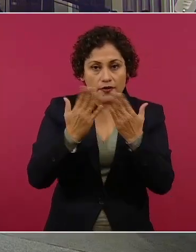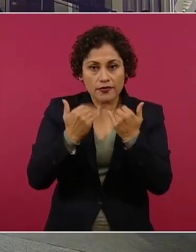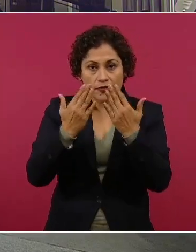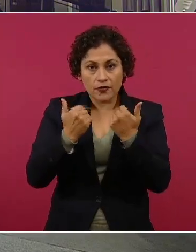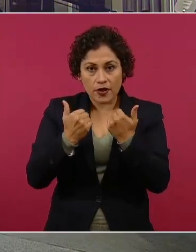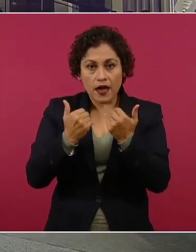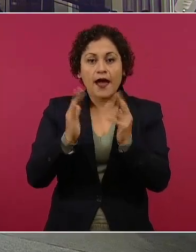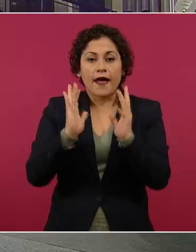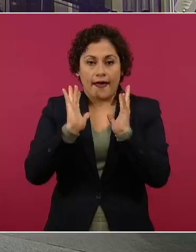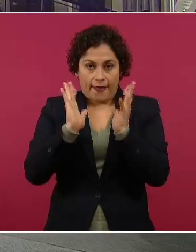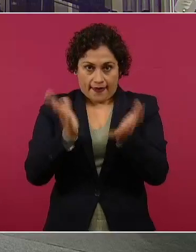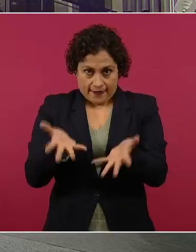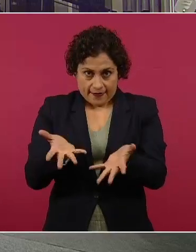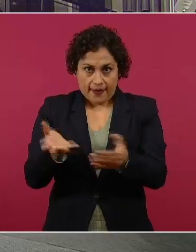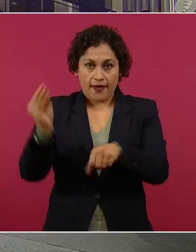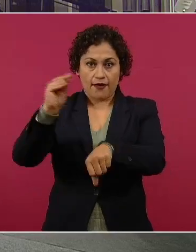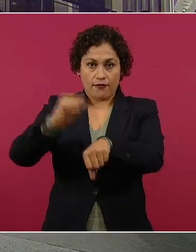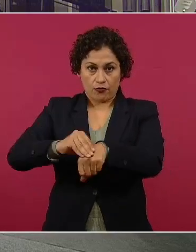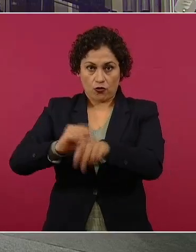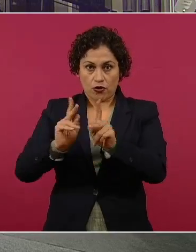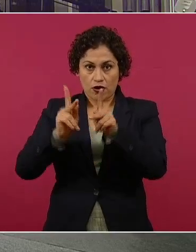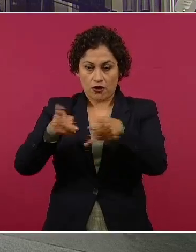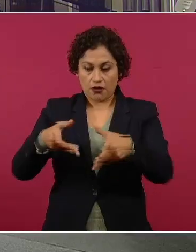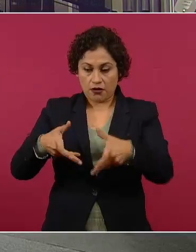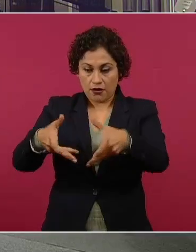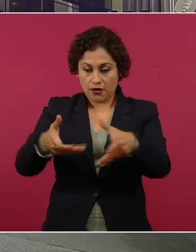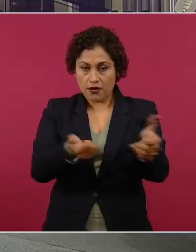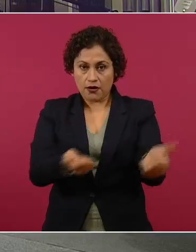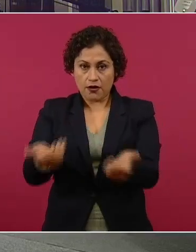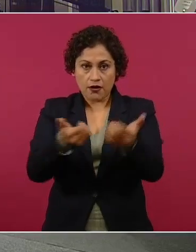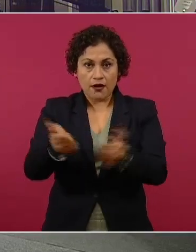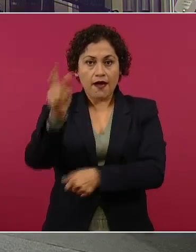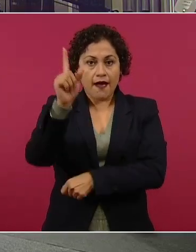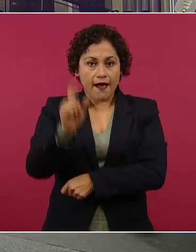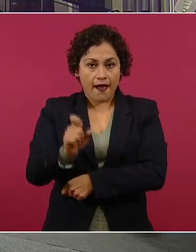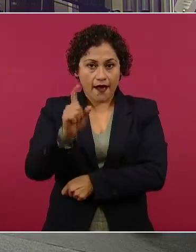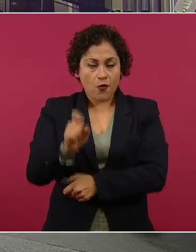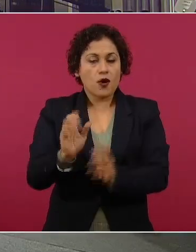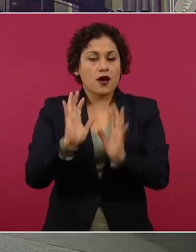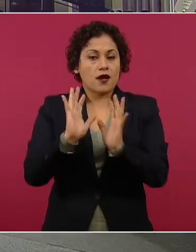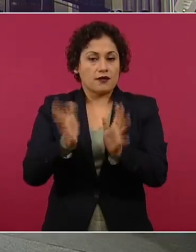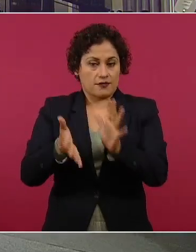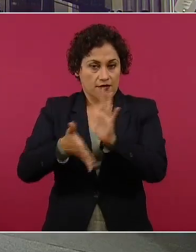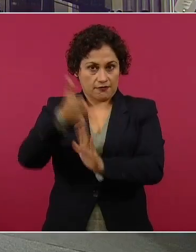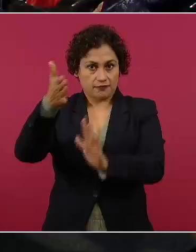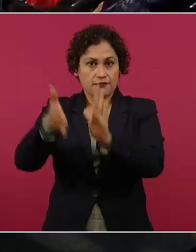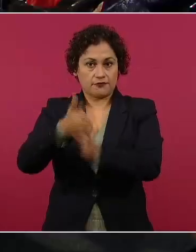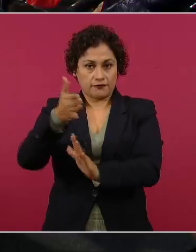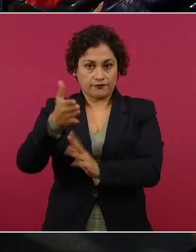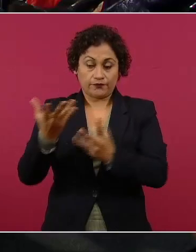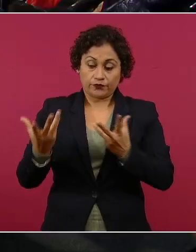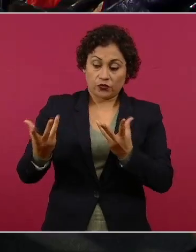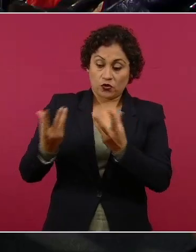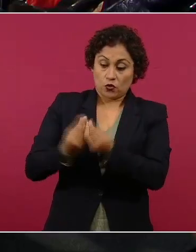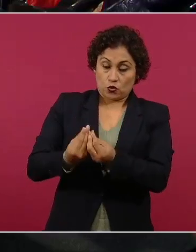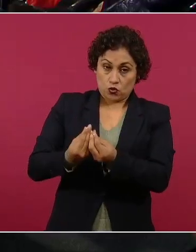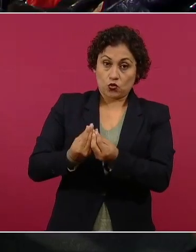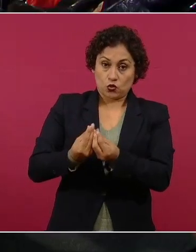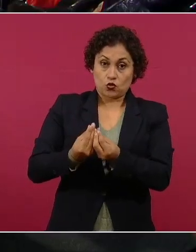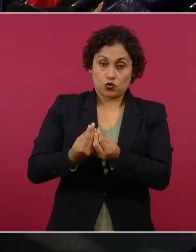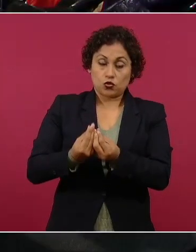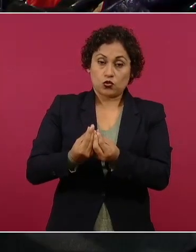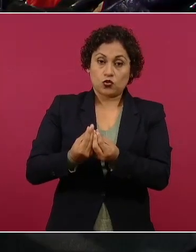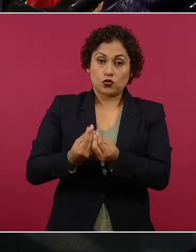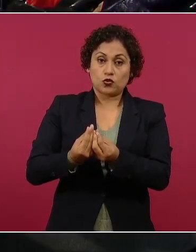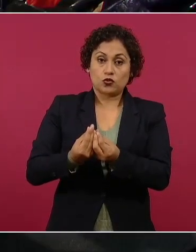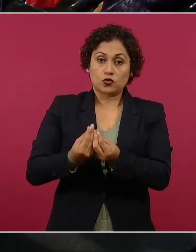y ahí se está haciendo un acueducto. Lo que estamos haciendo conjuntamente con el gobierno